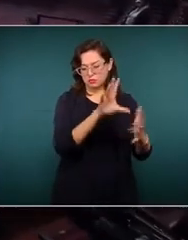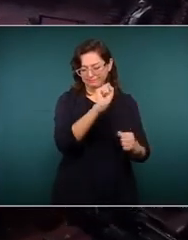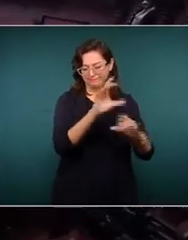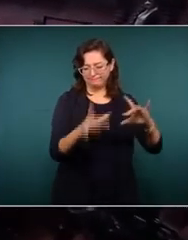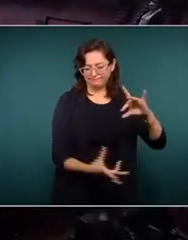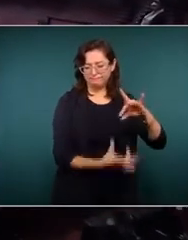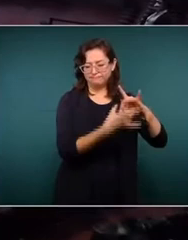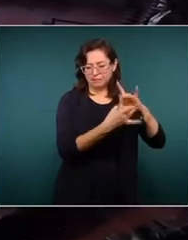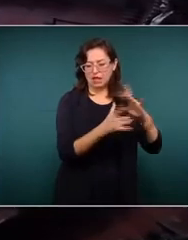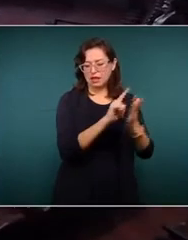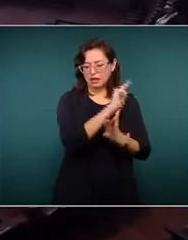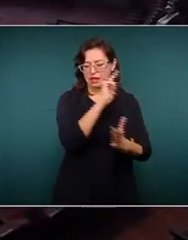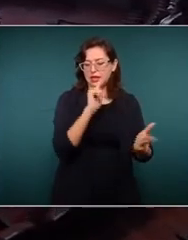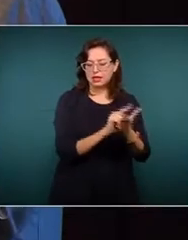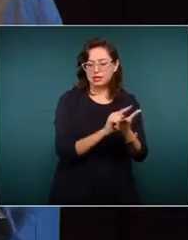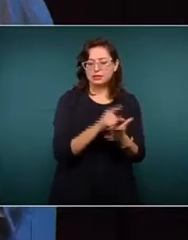que